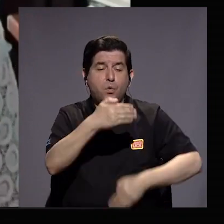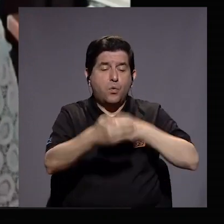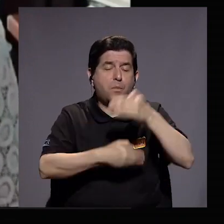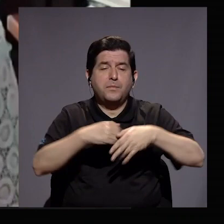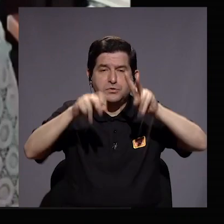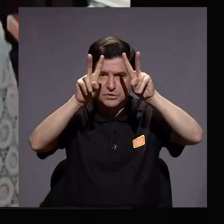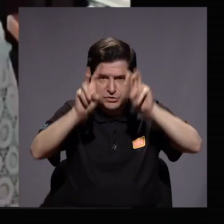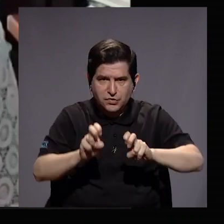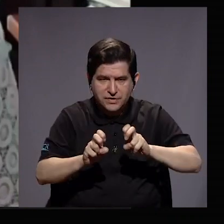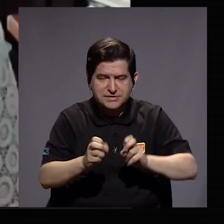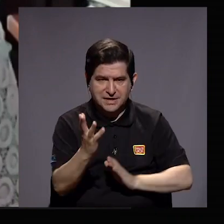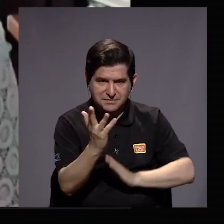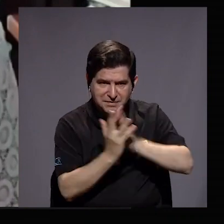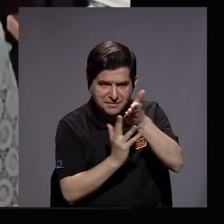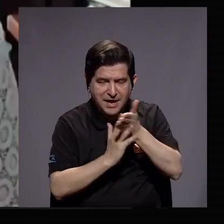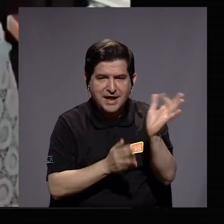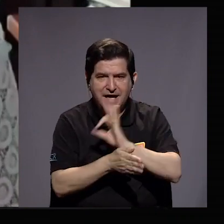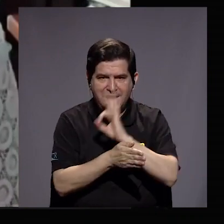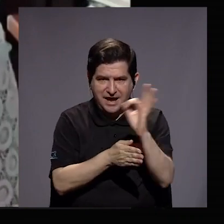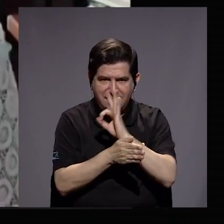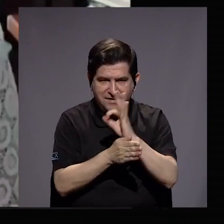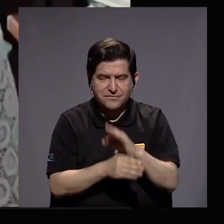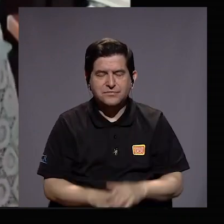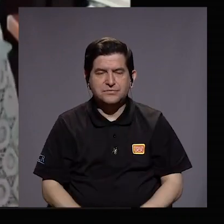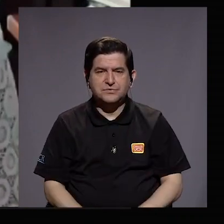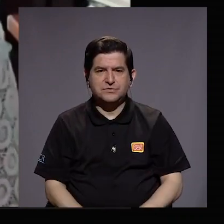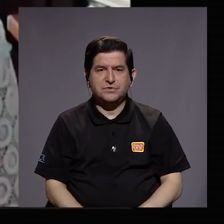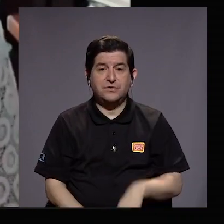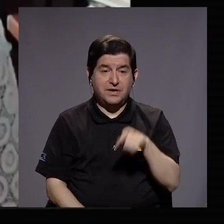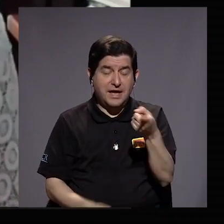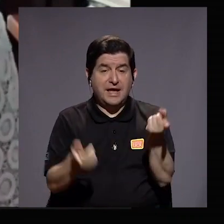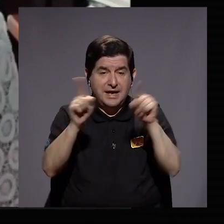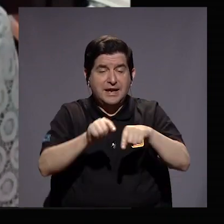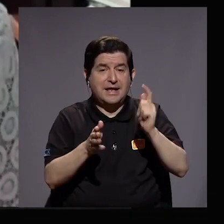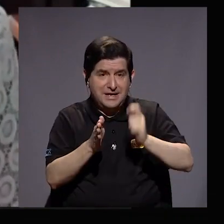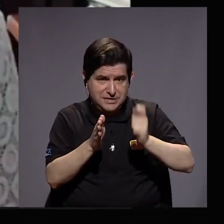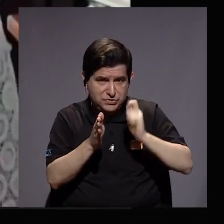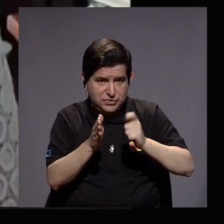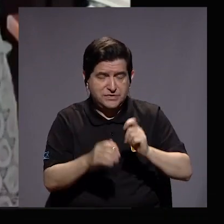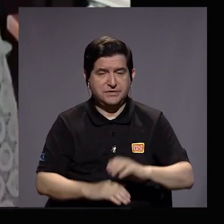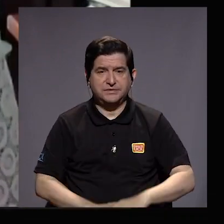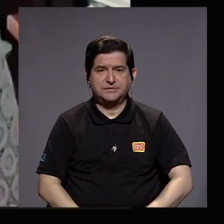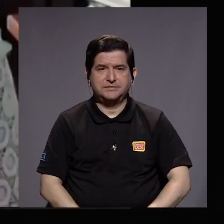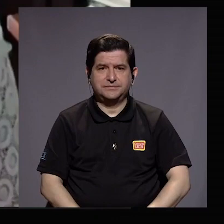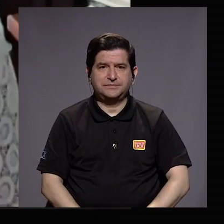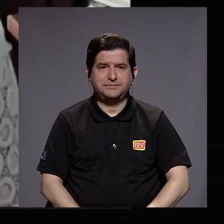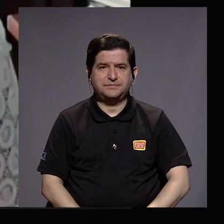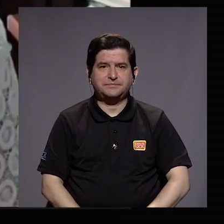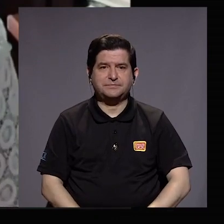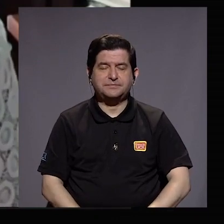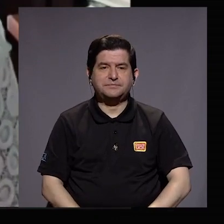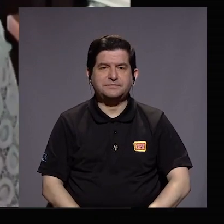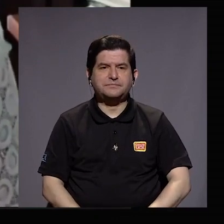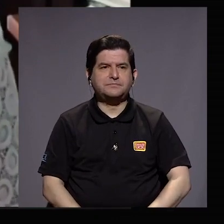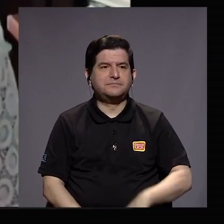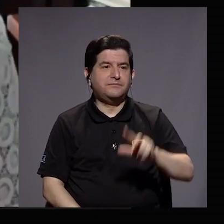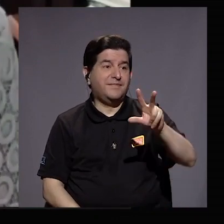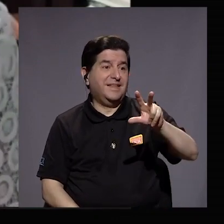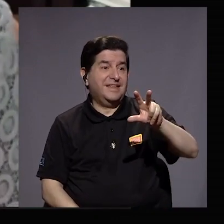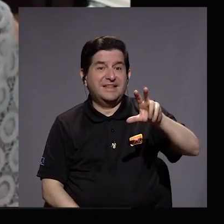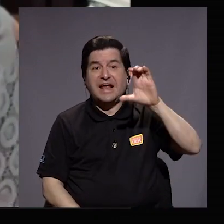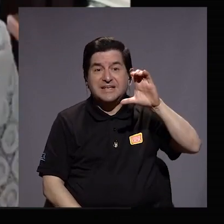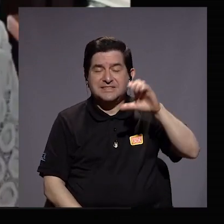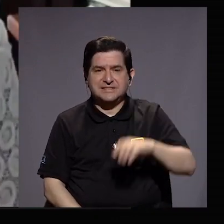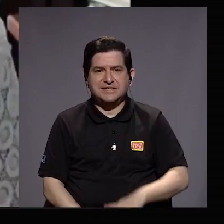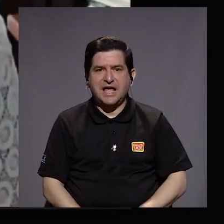se hacían oposiciones para poder entrar en esas funciones especializadas, por lo menos en derecho, y